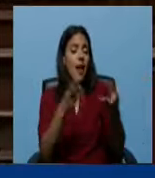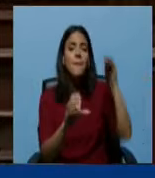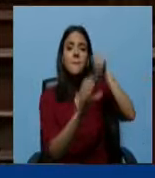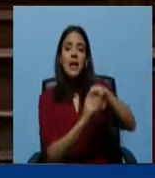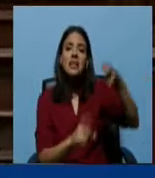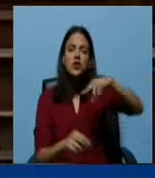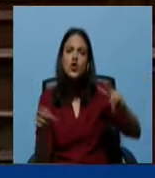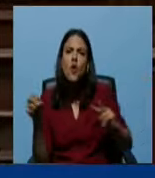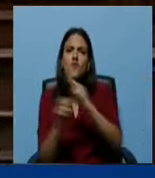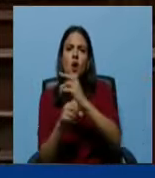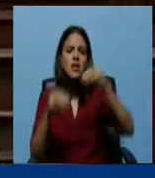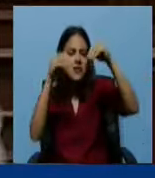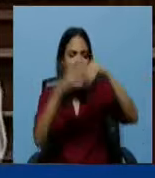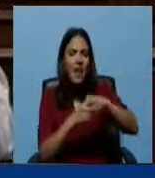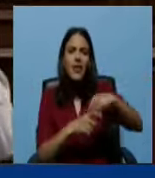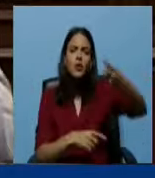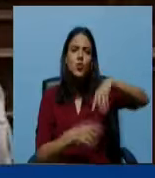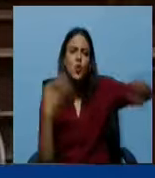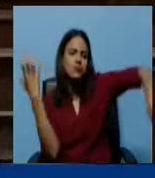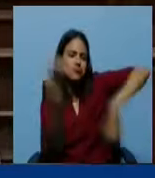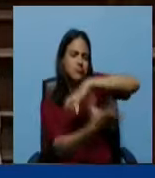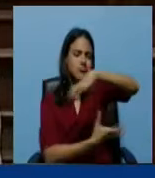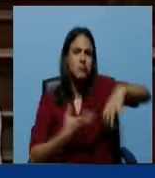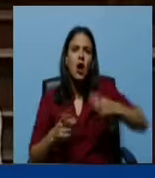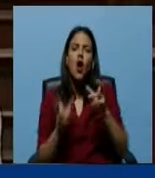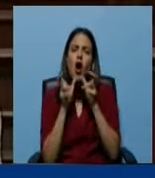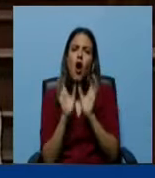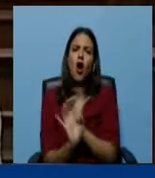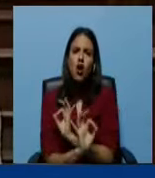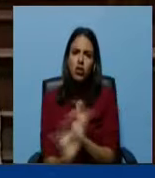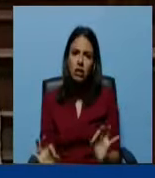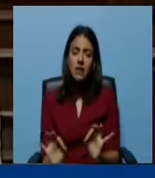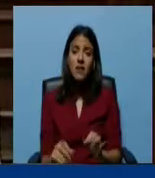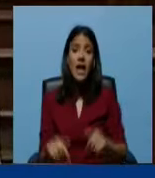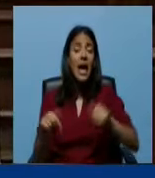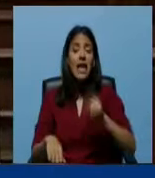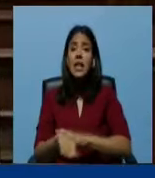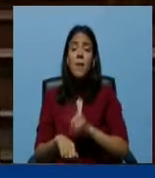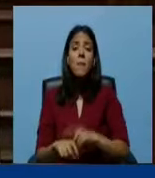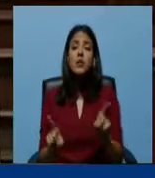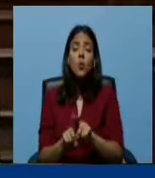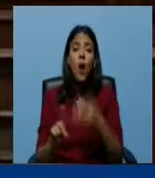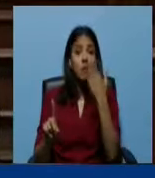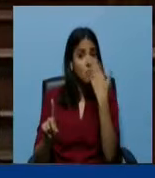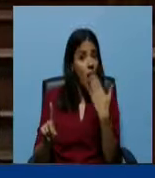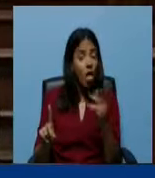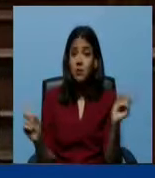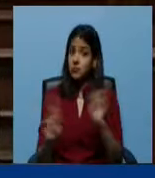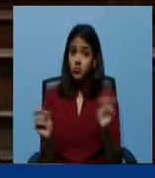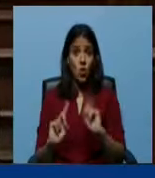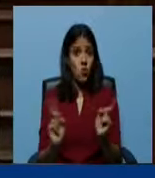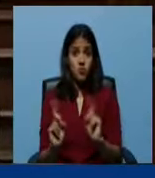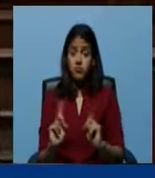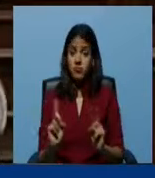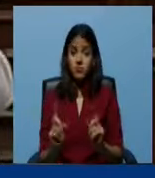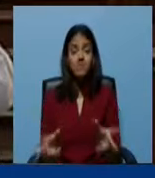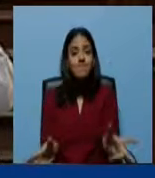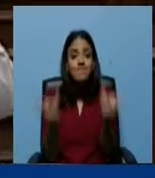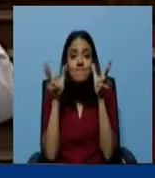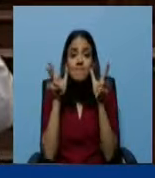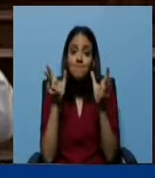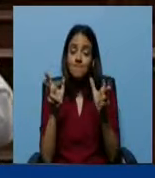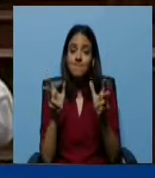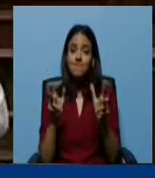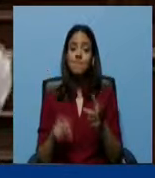civil. No es cualquier momento, como alguien pudiera pensar. No es que